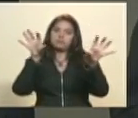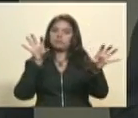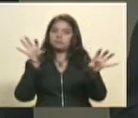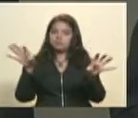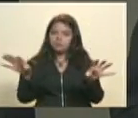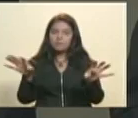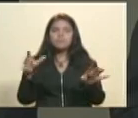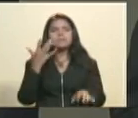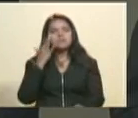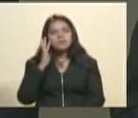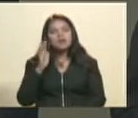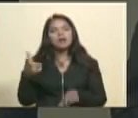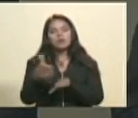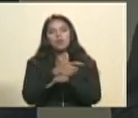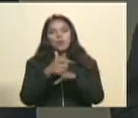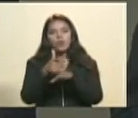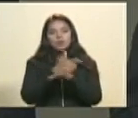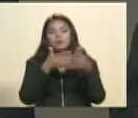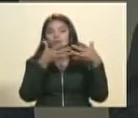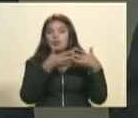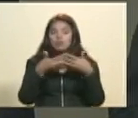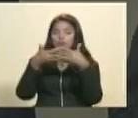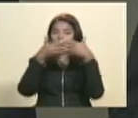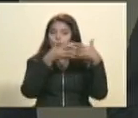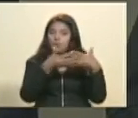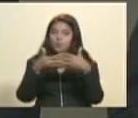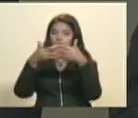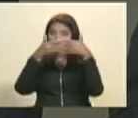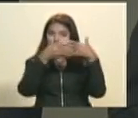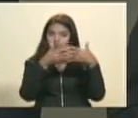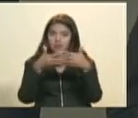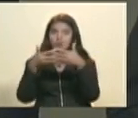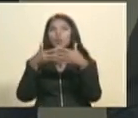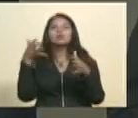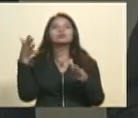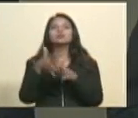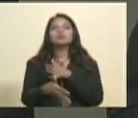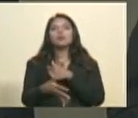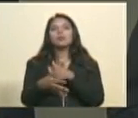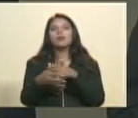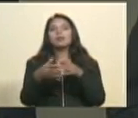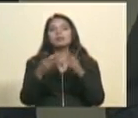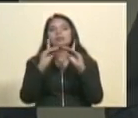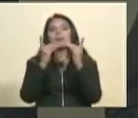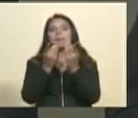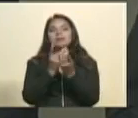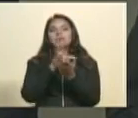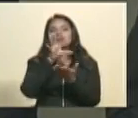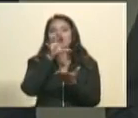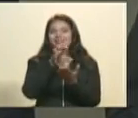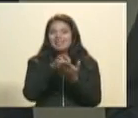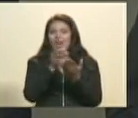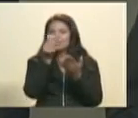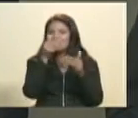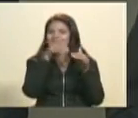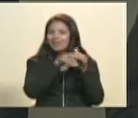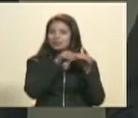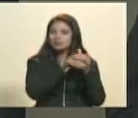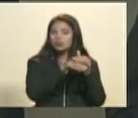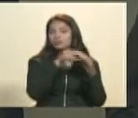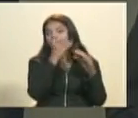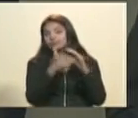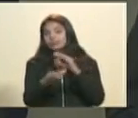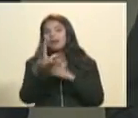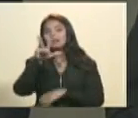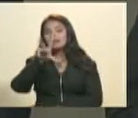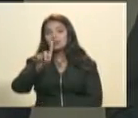Considerando que el gobierno de los Estados Unidos, a través del Departamento del Tesoro, emitió este